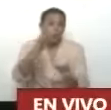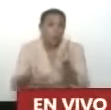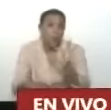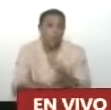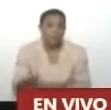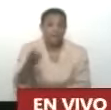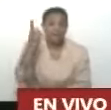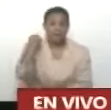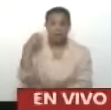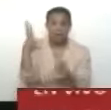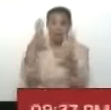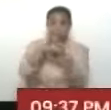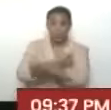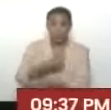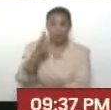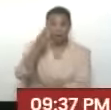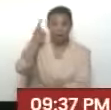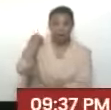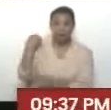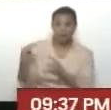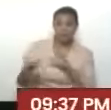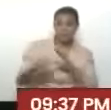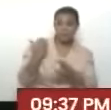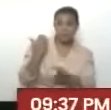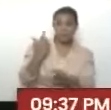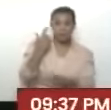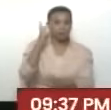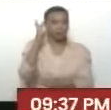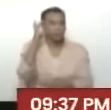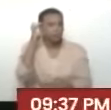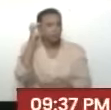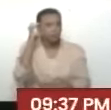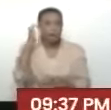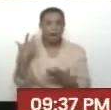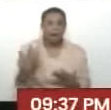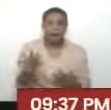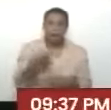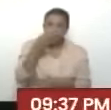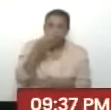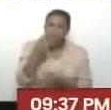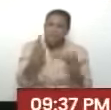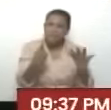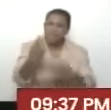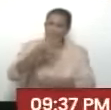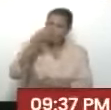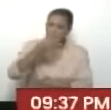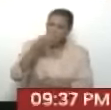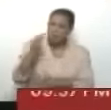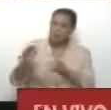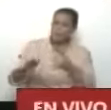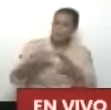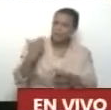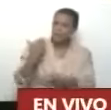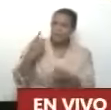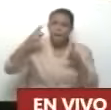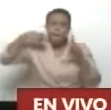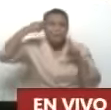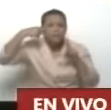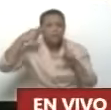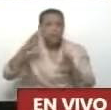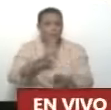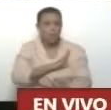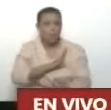ayer en la noche. Sí. Ajá. Ayer en la noche me llegó. No, ayer en la tarde, a las 6 de la tarde me llegó este video, esta